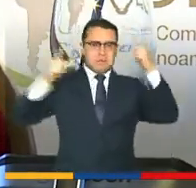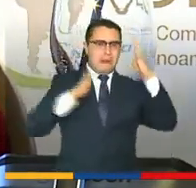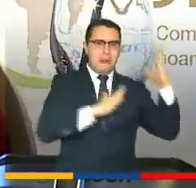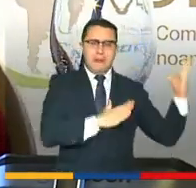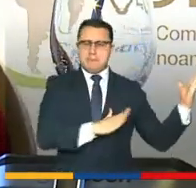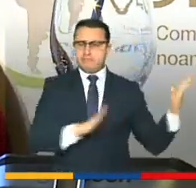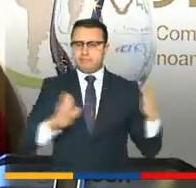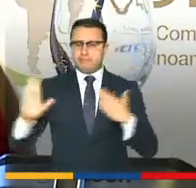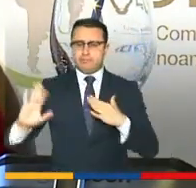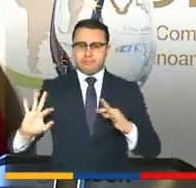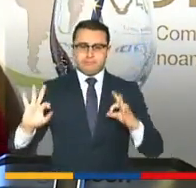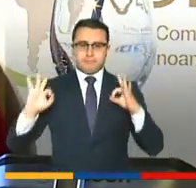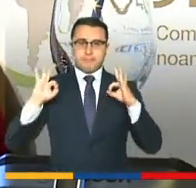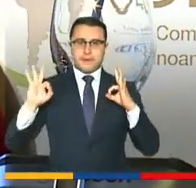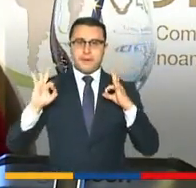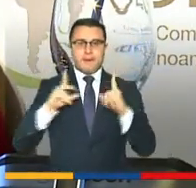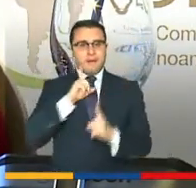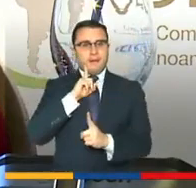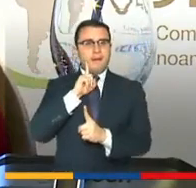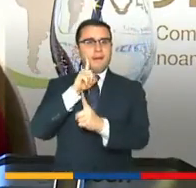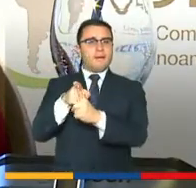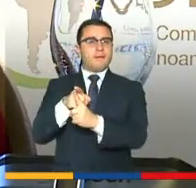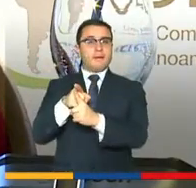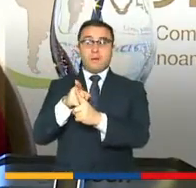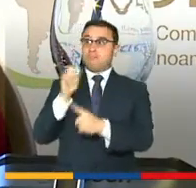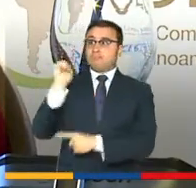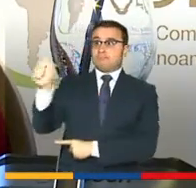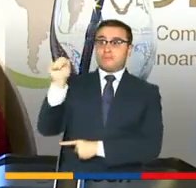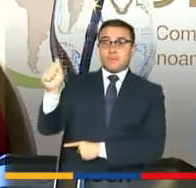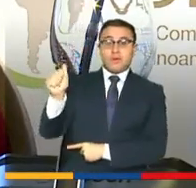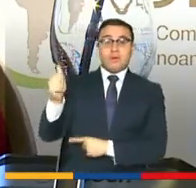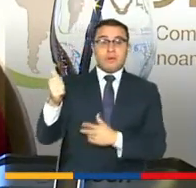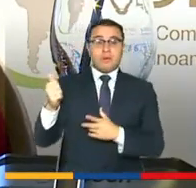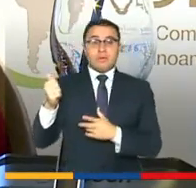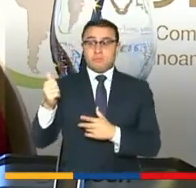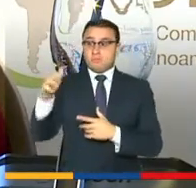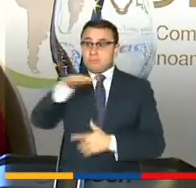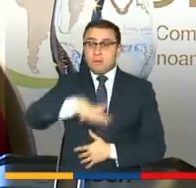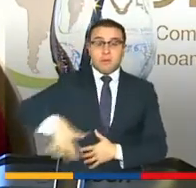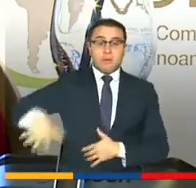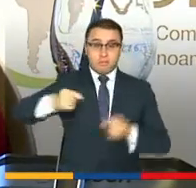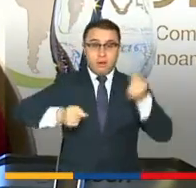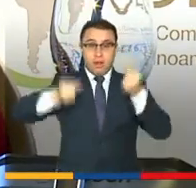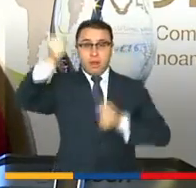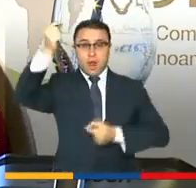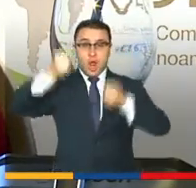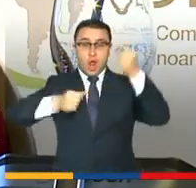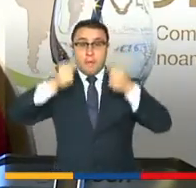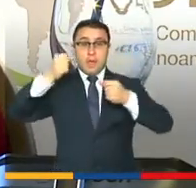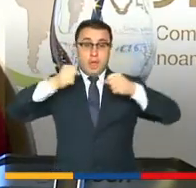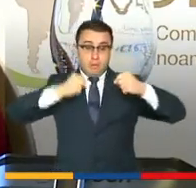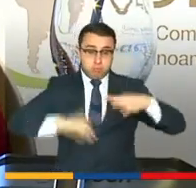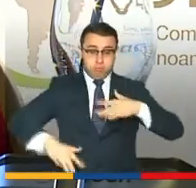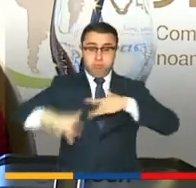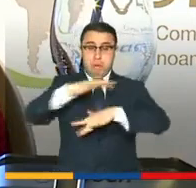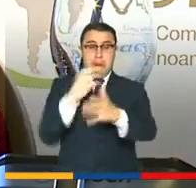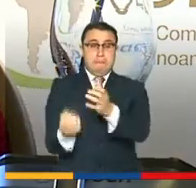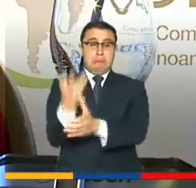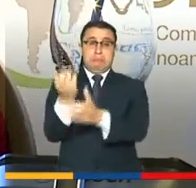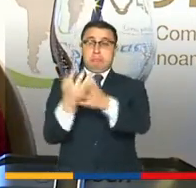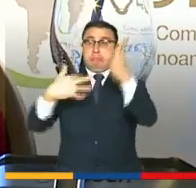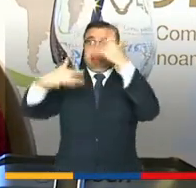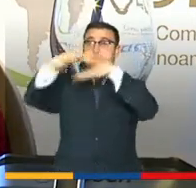en función de ella misma detener en su propia economía las emisiones de gas efecto